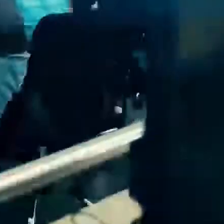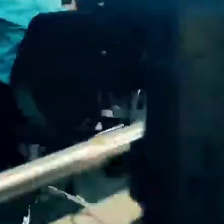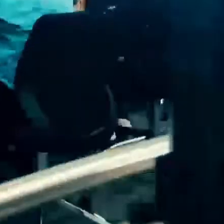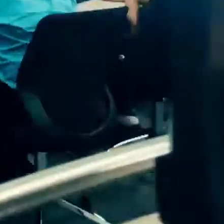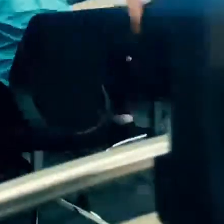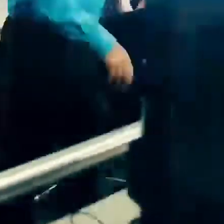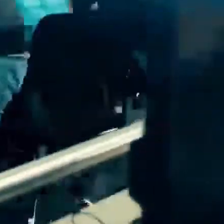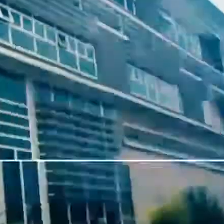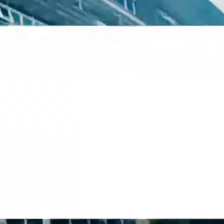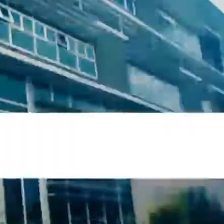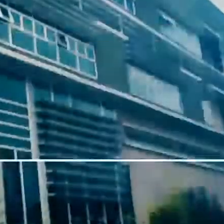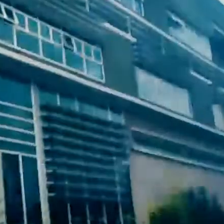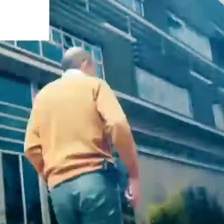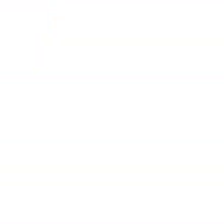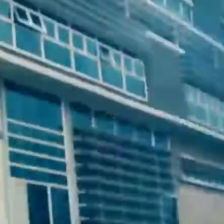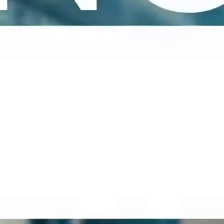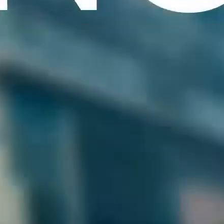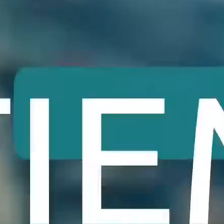Música